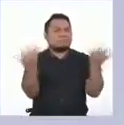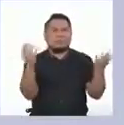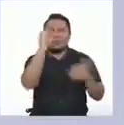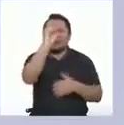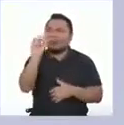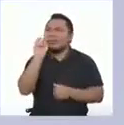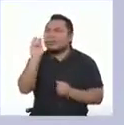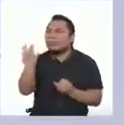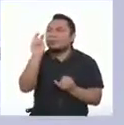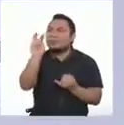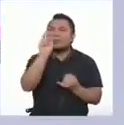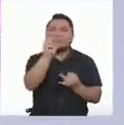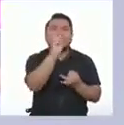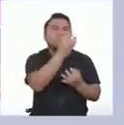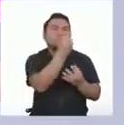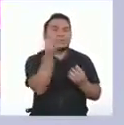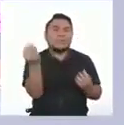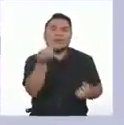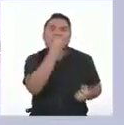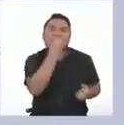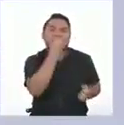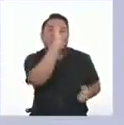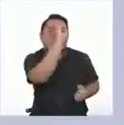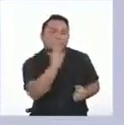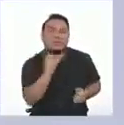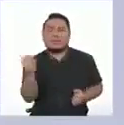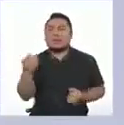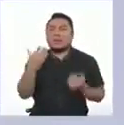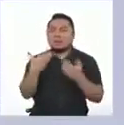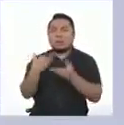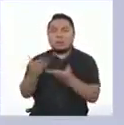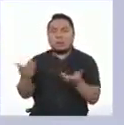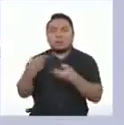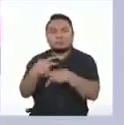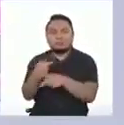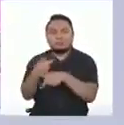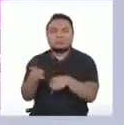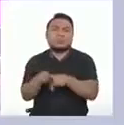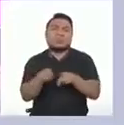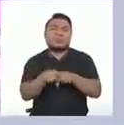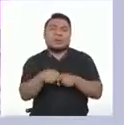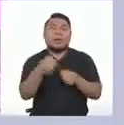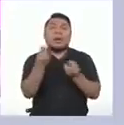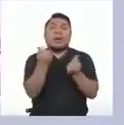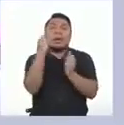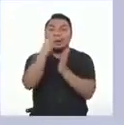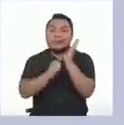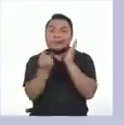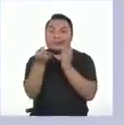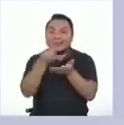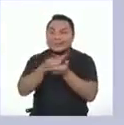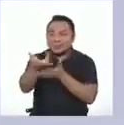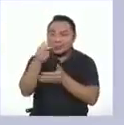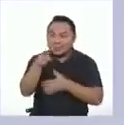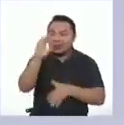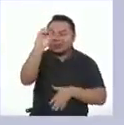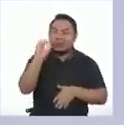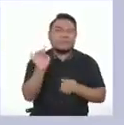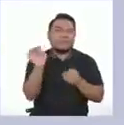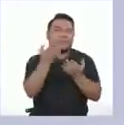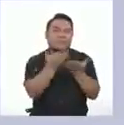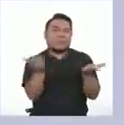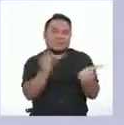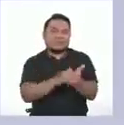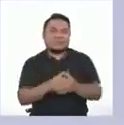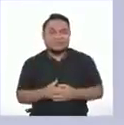Los podemos ver muy relacionados a la alimentación, a la producción y cuando hablamos de descuentos al momento de hacer compras y en muchas